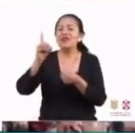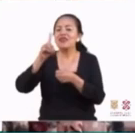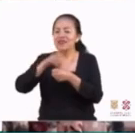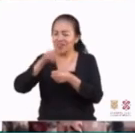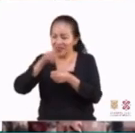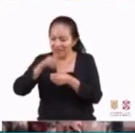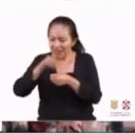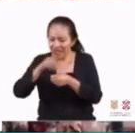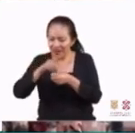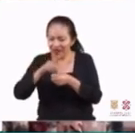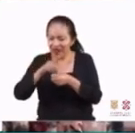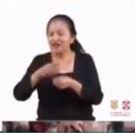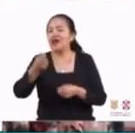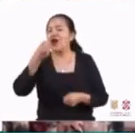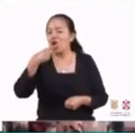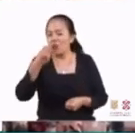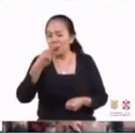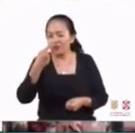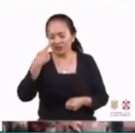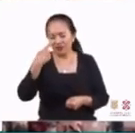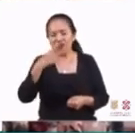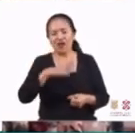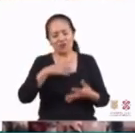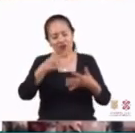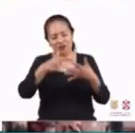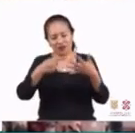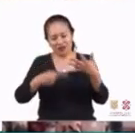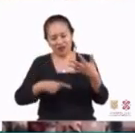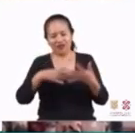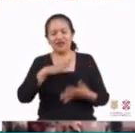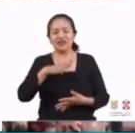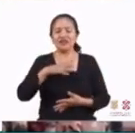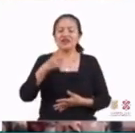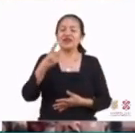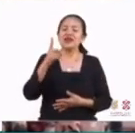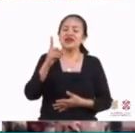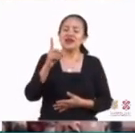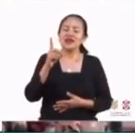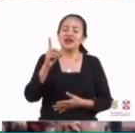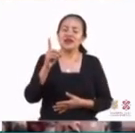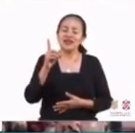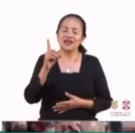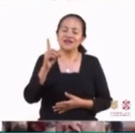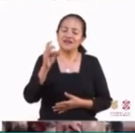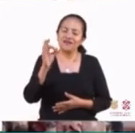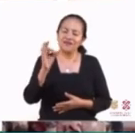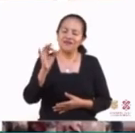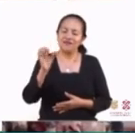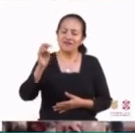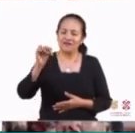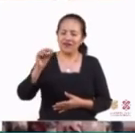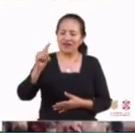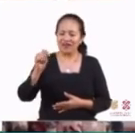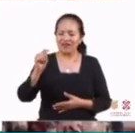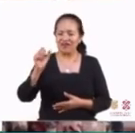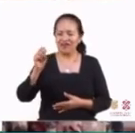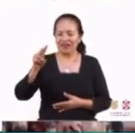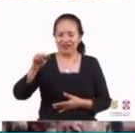ciudad. Y aquí hay varias, y dice en el caso de fentanilo, 219. Quiere decir que diariamente